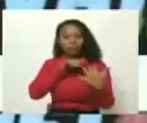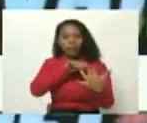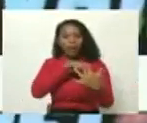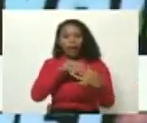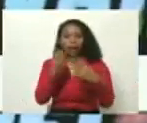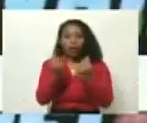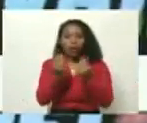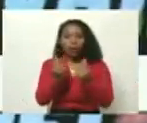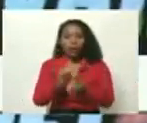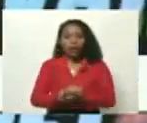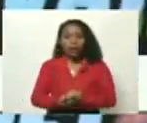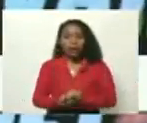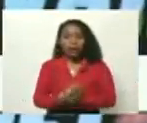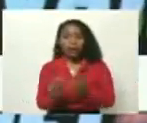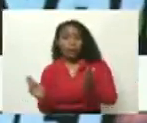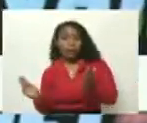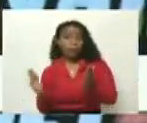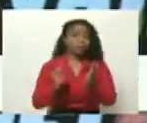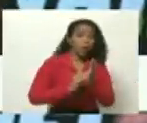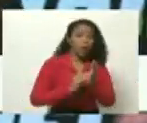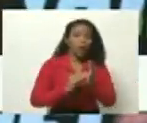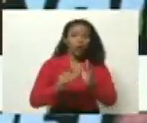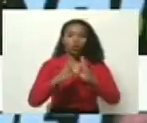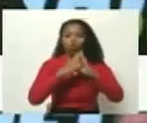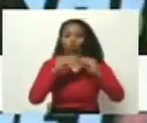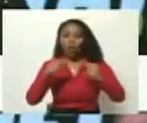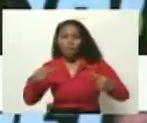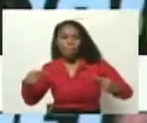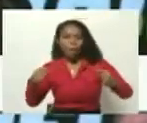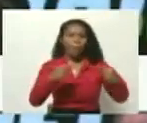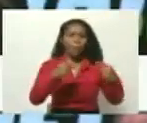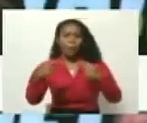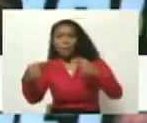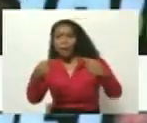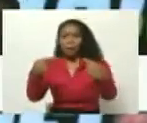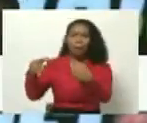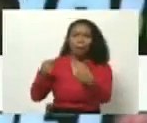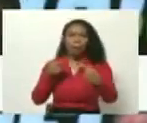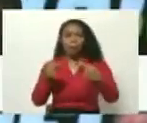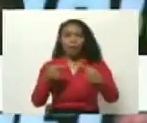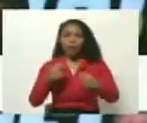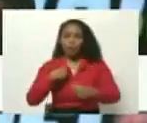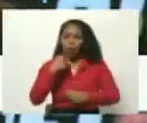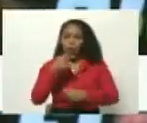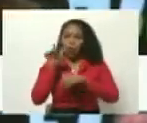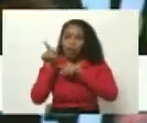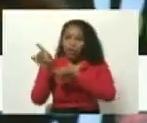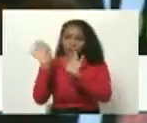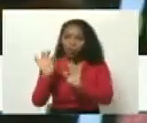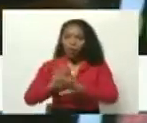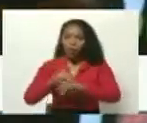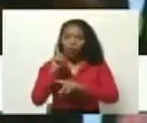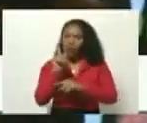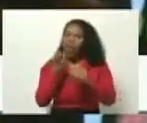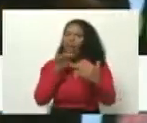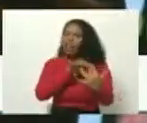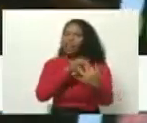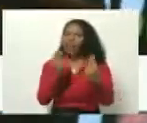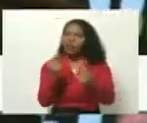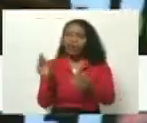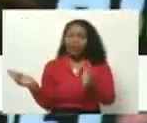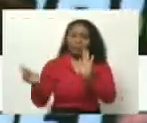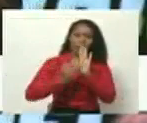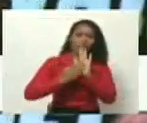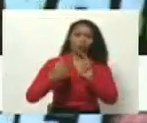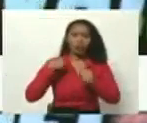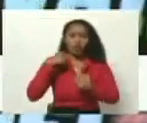económica que se ha impuesto todos contra todos. Tengo que decirlo de esa manera, porque una guerra económica como la que se está imponiendo